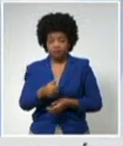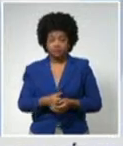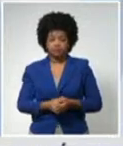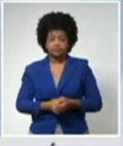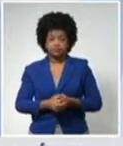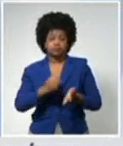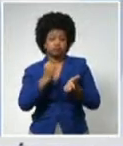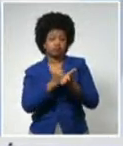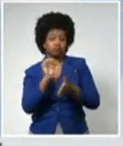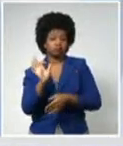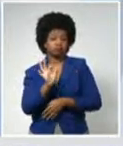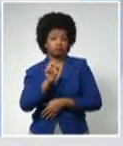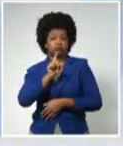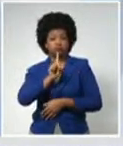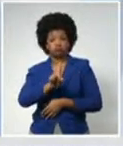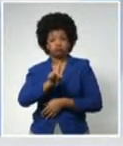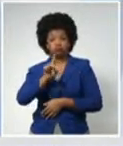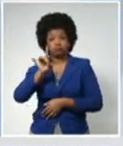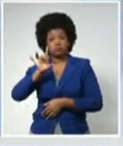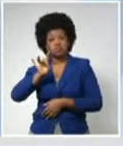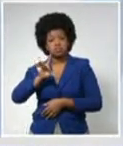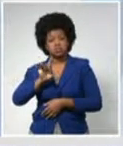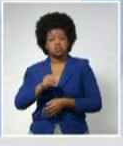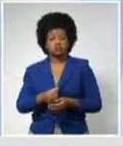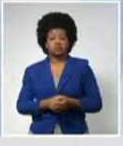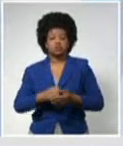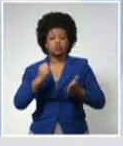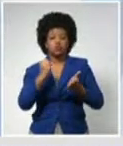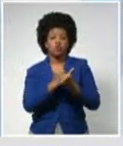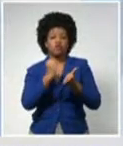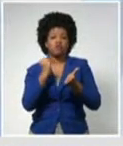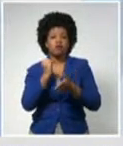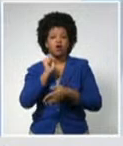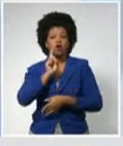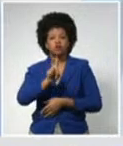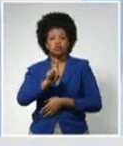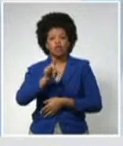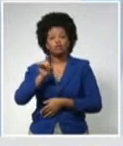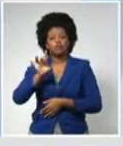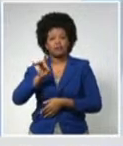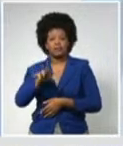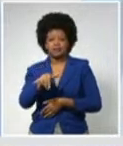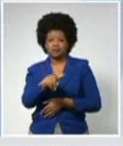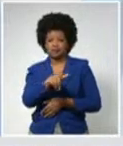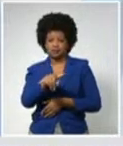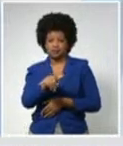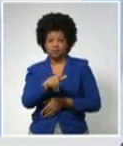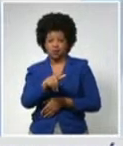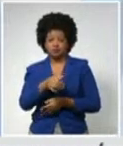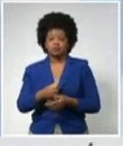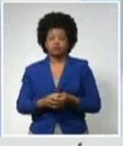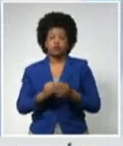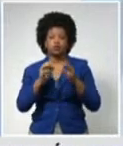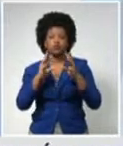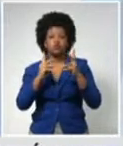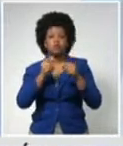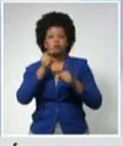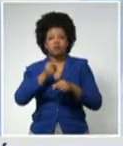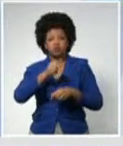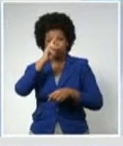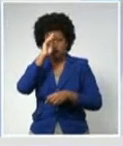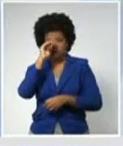sospechosos 115 y confirmados 115 también. Esa es la cifra de casos activos que